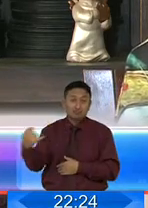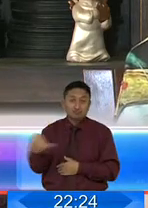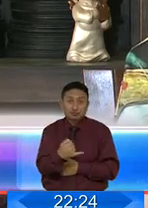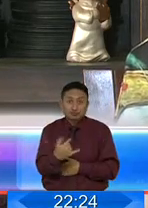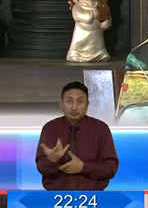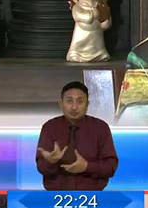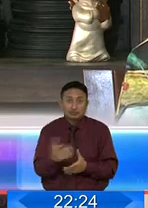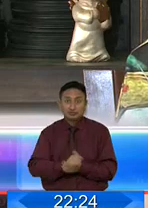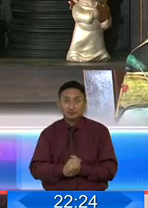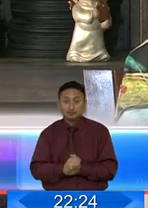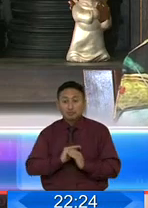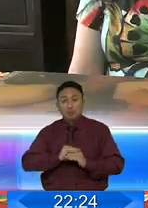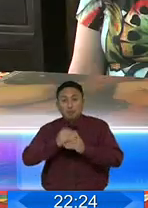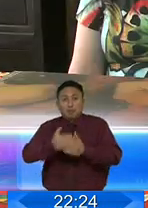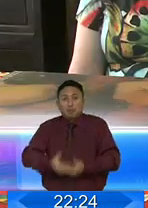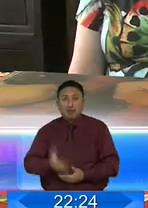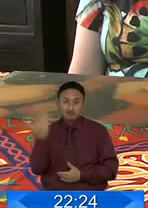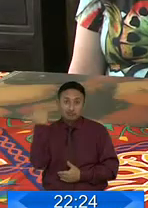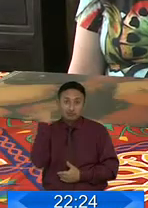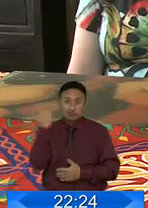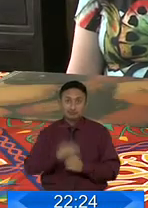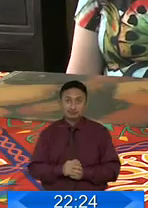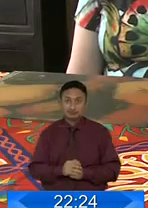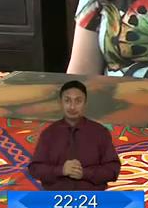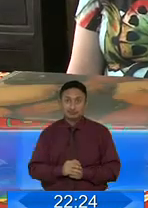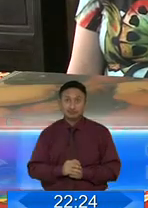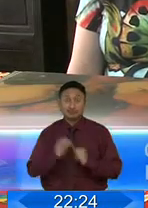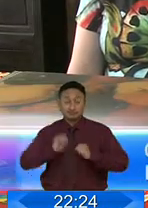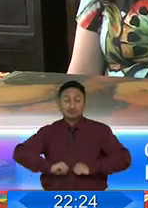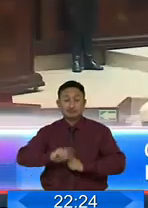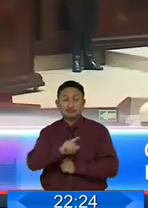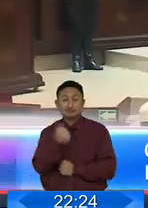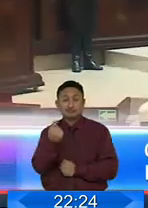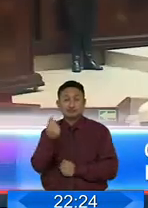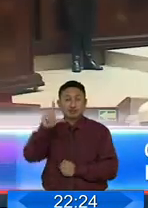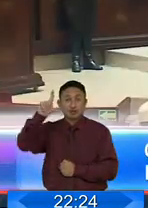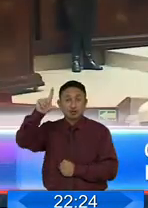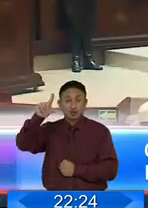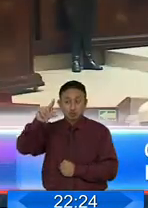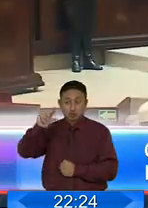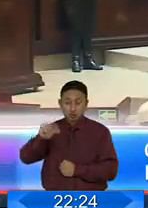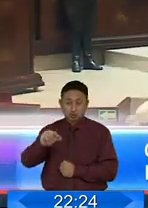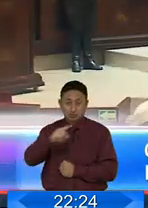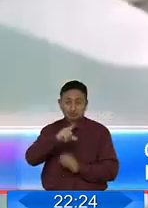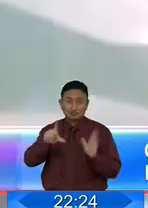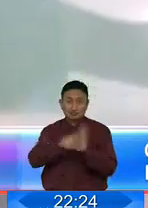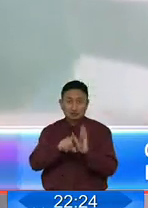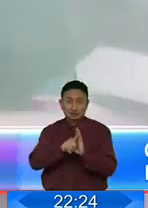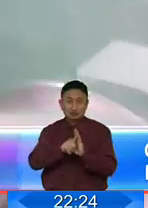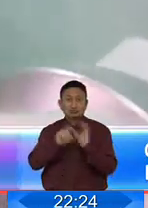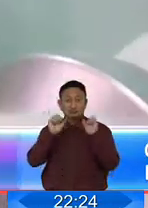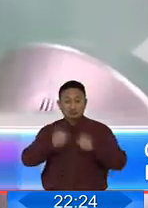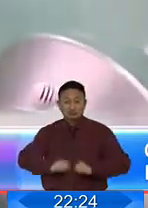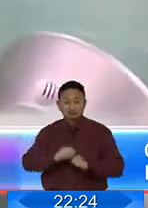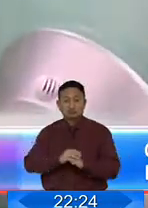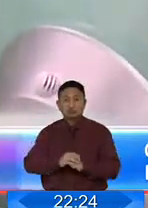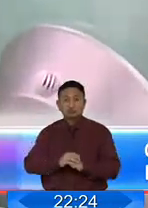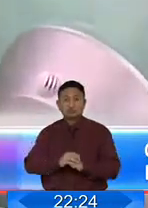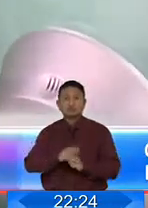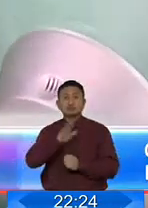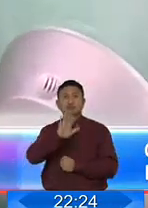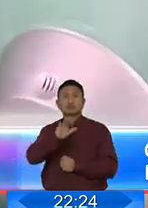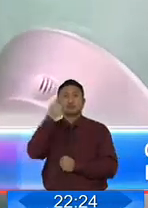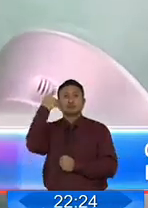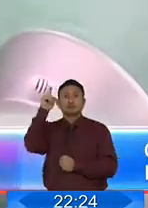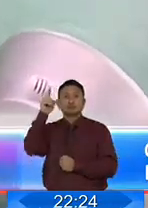violentadas, embarazadas. Pero además de la reducción presupuestaria para la implementación de esta ley, también se retiró el rubro de más de